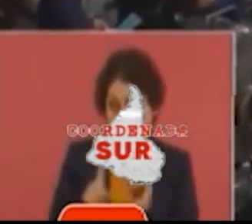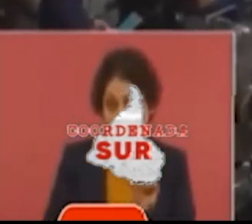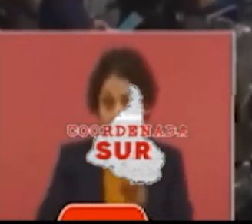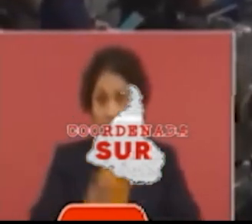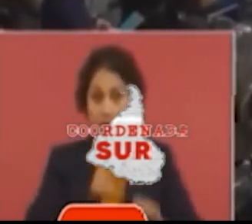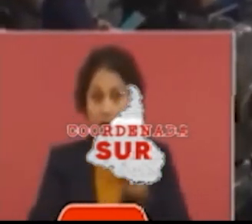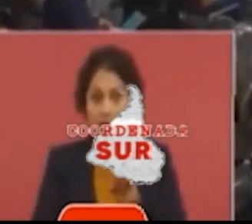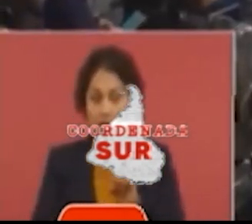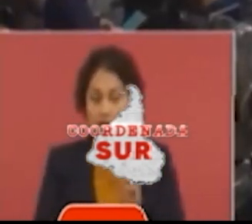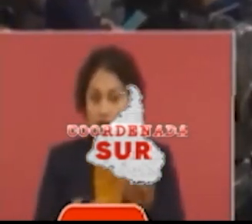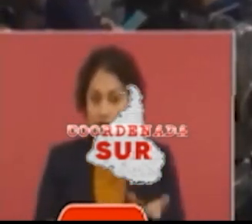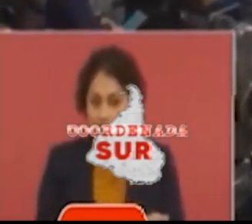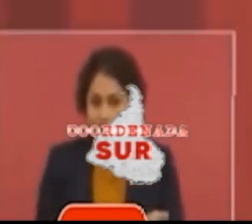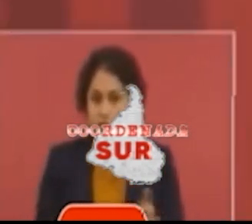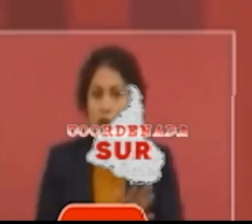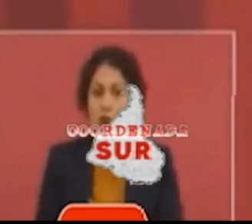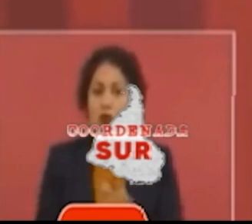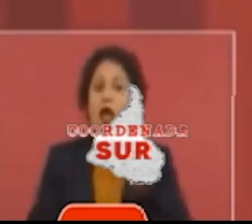siempre,